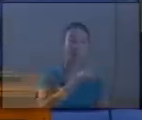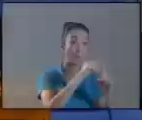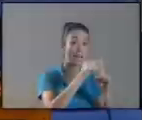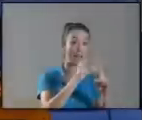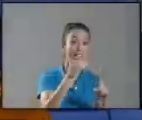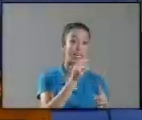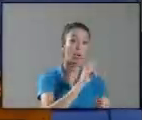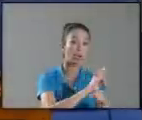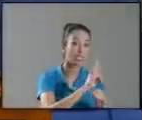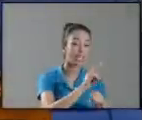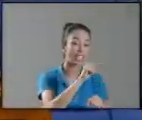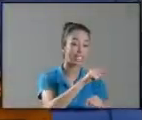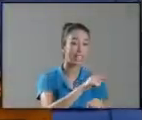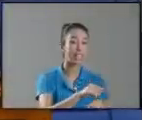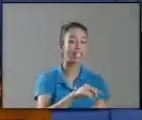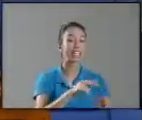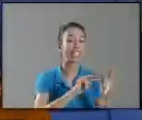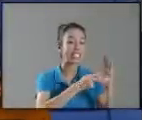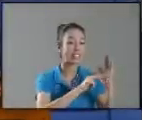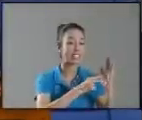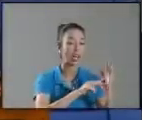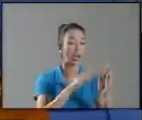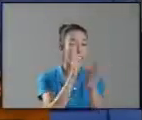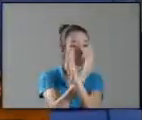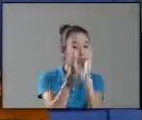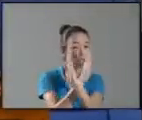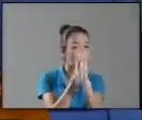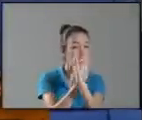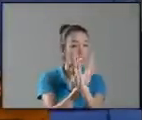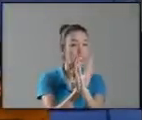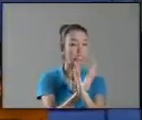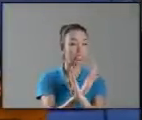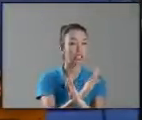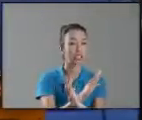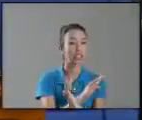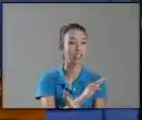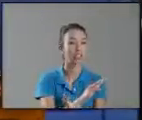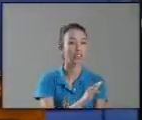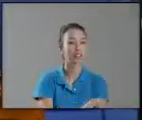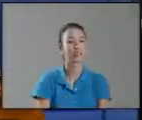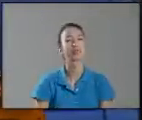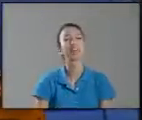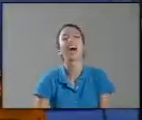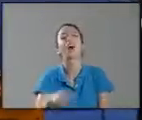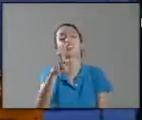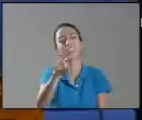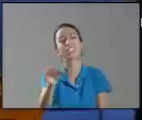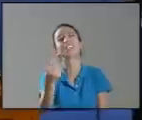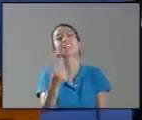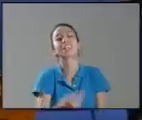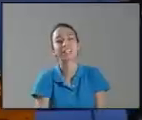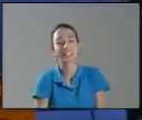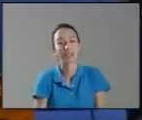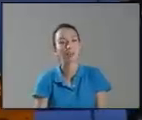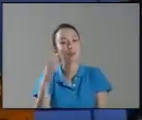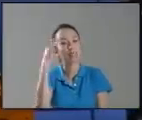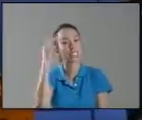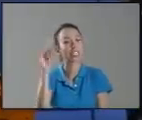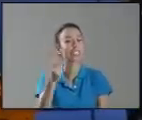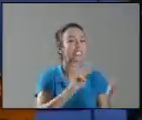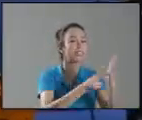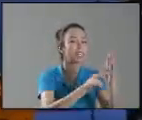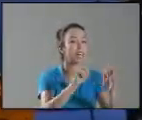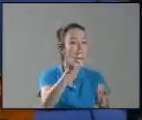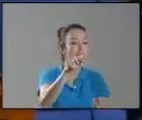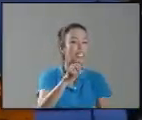connotación. ¿Sabe que la connotación que a mí particularmente me salta aquí?